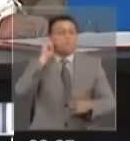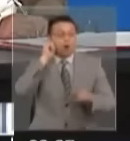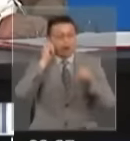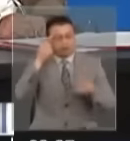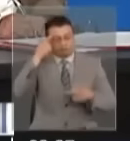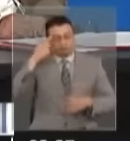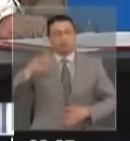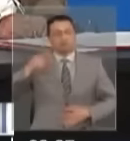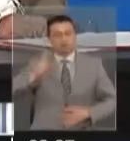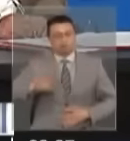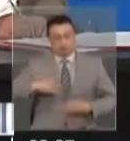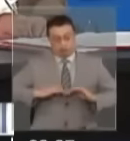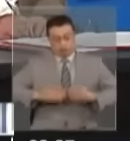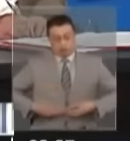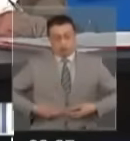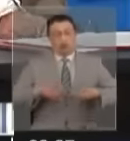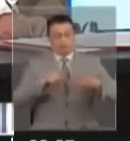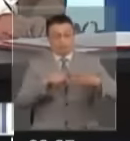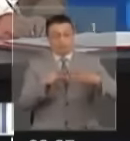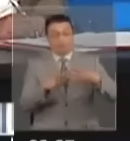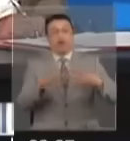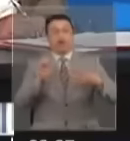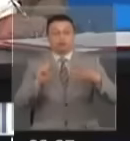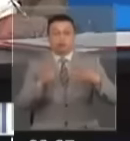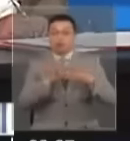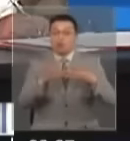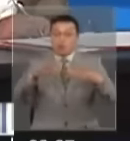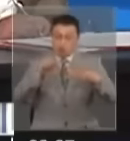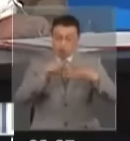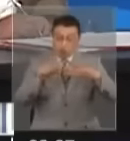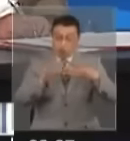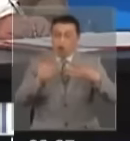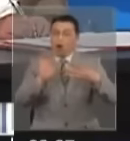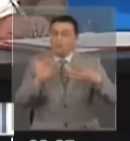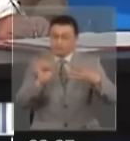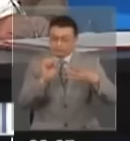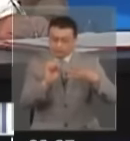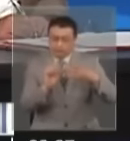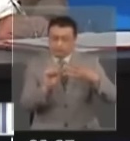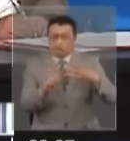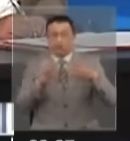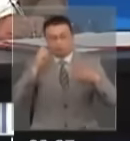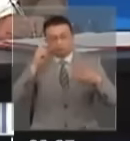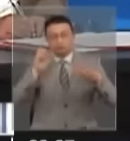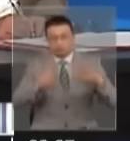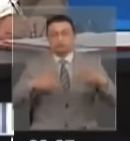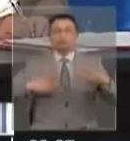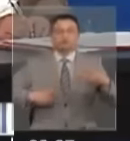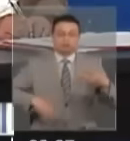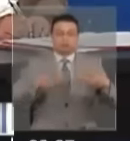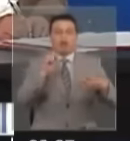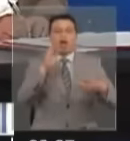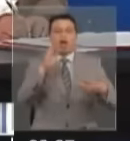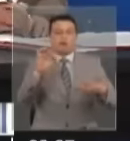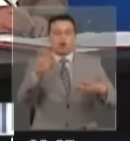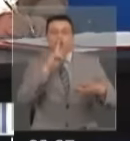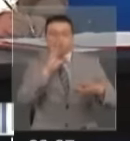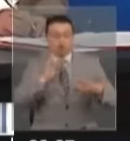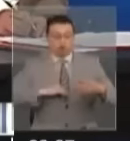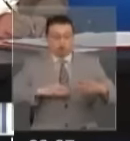a decidir en tres causales específicas, muy puntuales y muy específicas, a tomar una decisión sobre la continuidad de